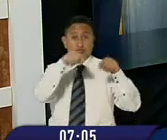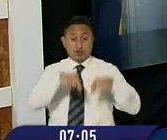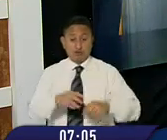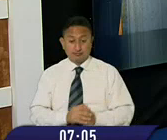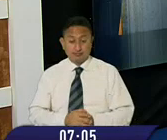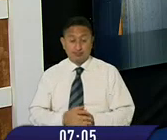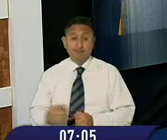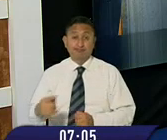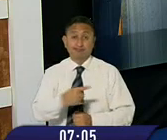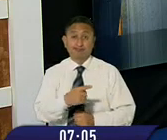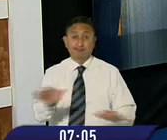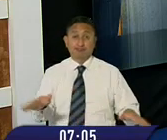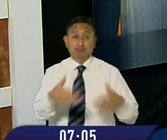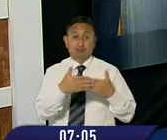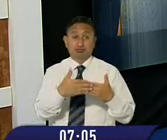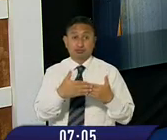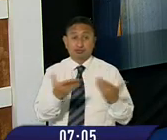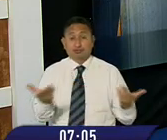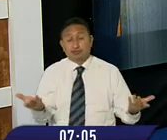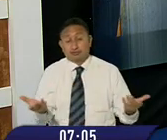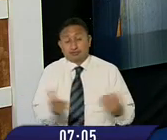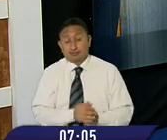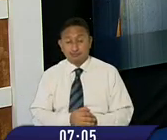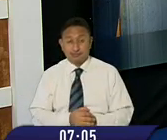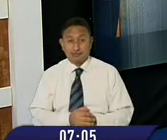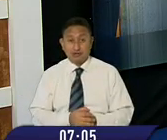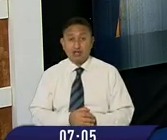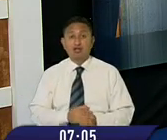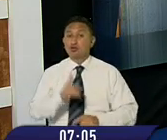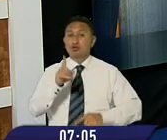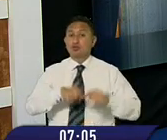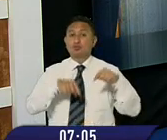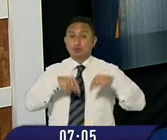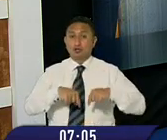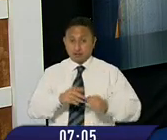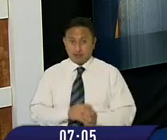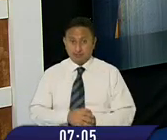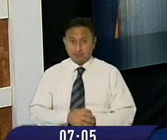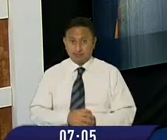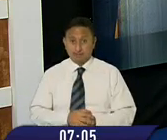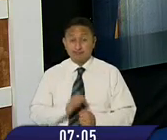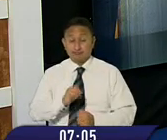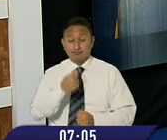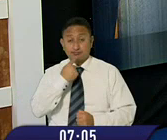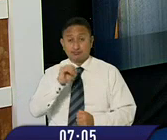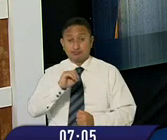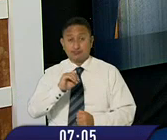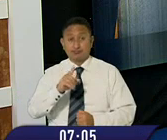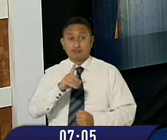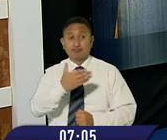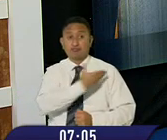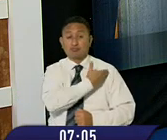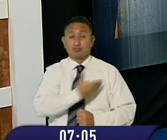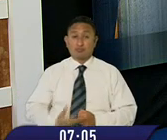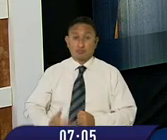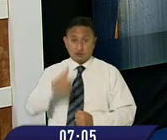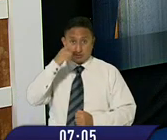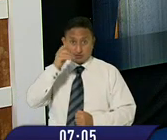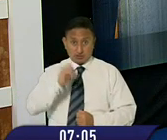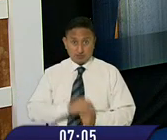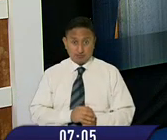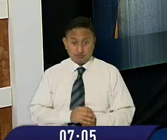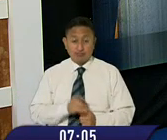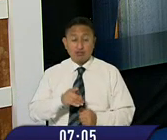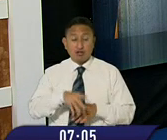puede, pues, evitar el tráfico, tener cerradas las vías, eso lo ha expresado el presidente de la República.